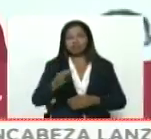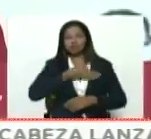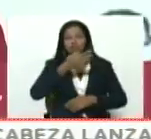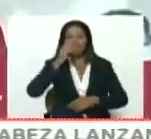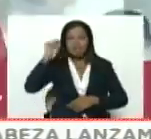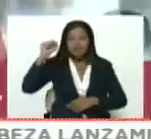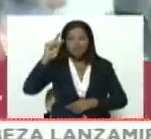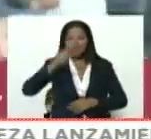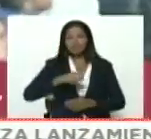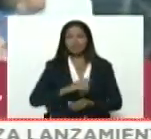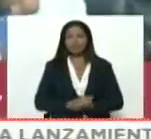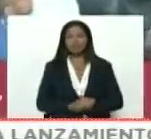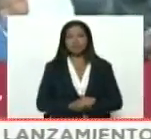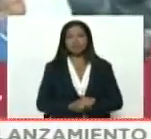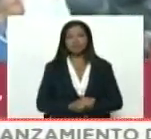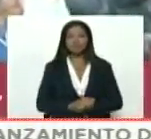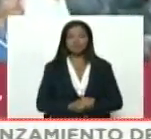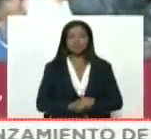socialista.